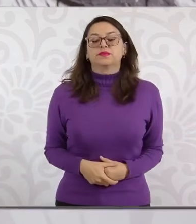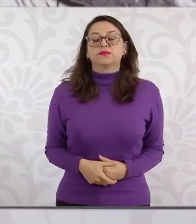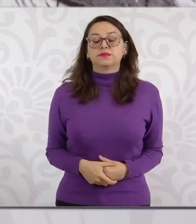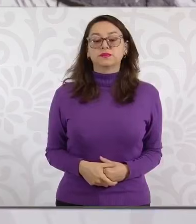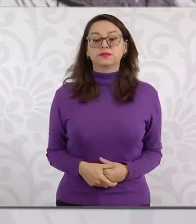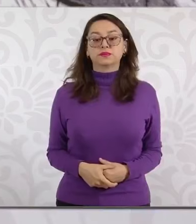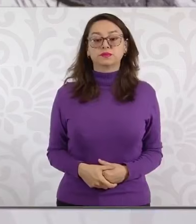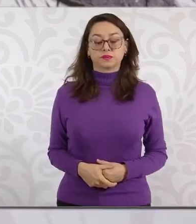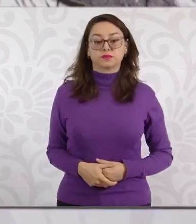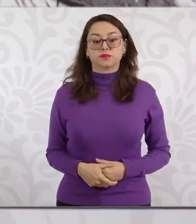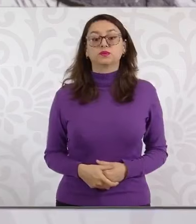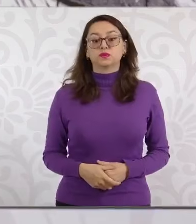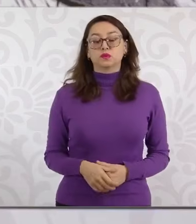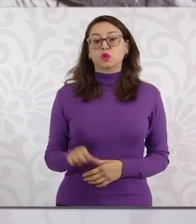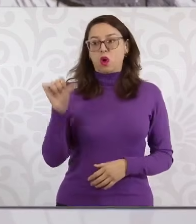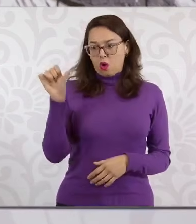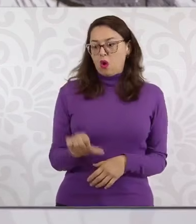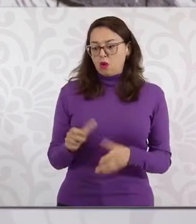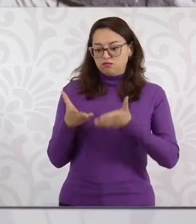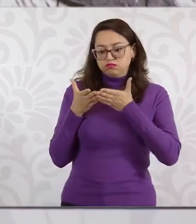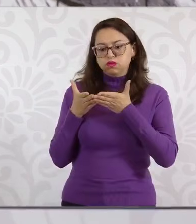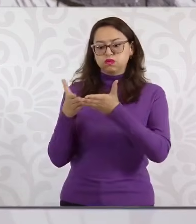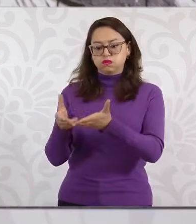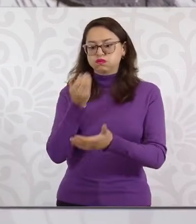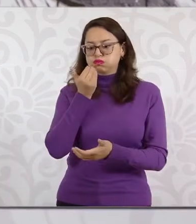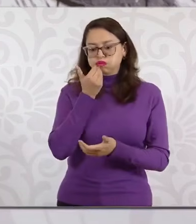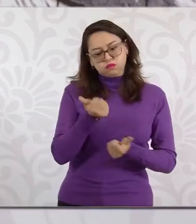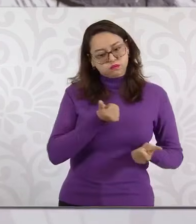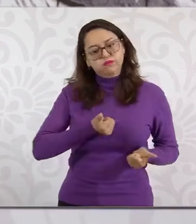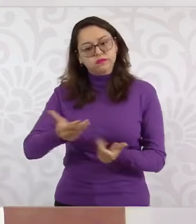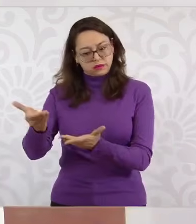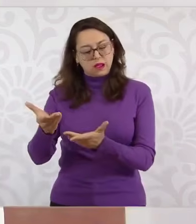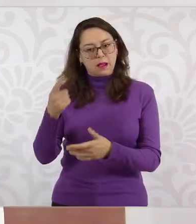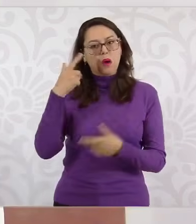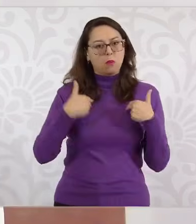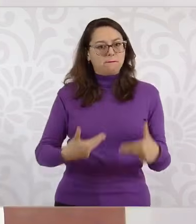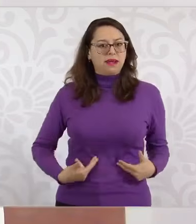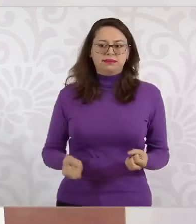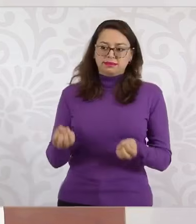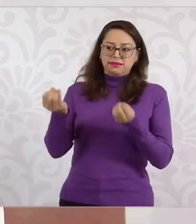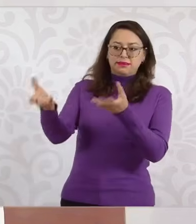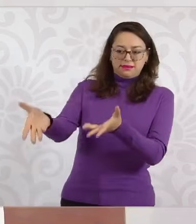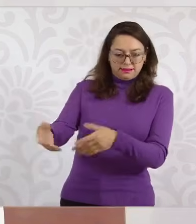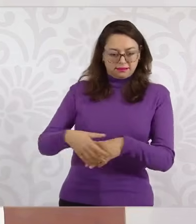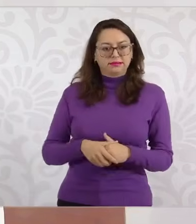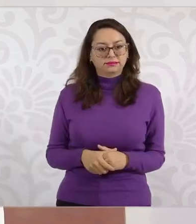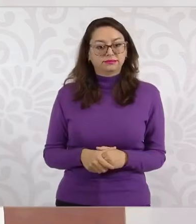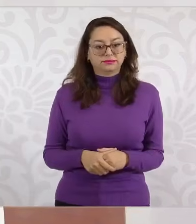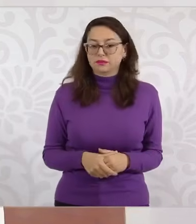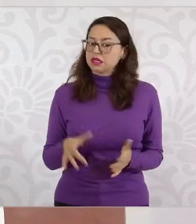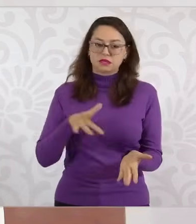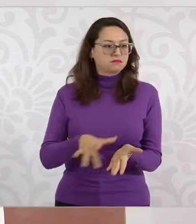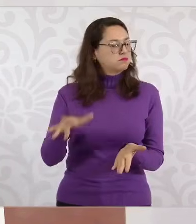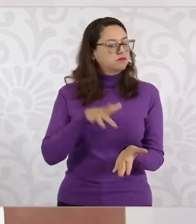Hoy parte otro barco de ayuda humanitaria de México a la isla, al pueblo cubano, y vamos a enviar toda